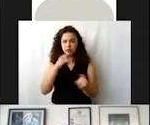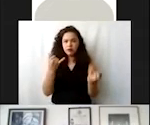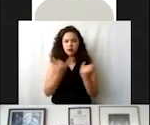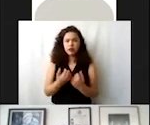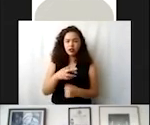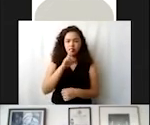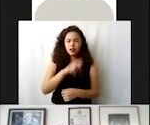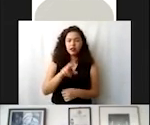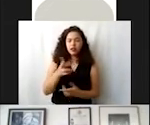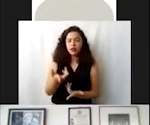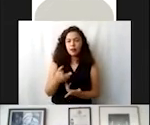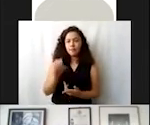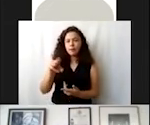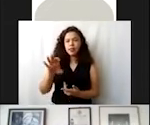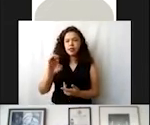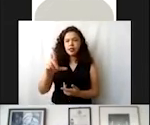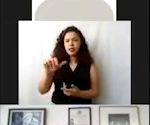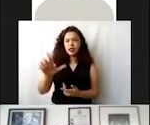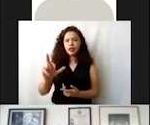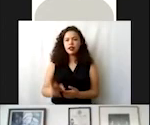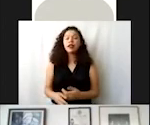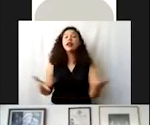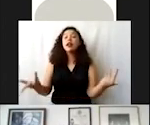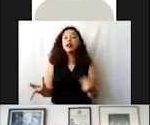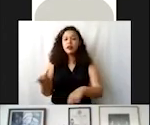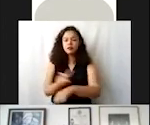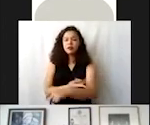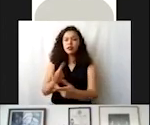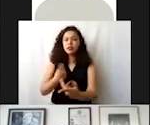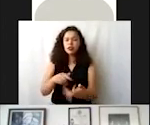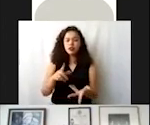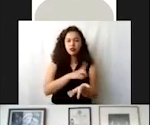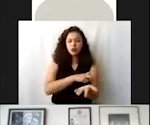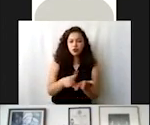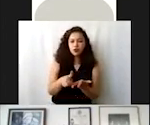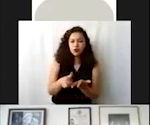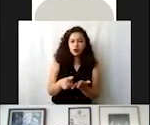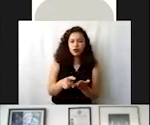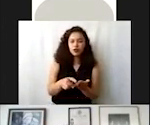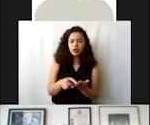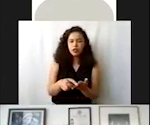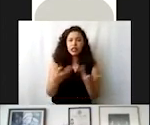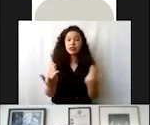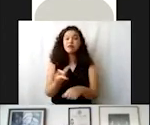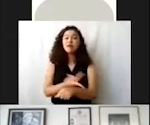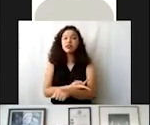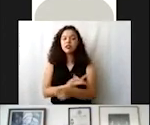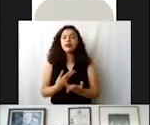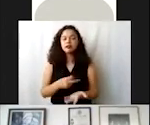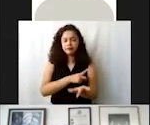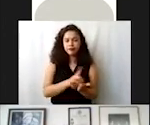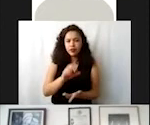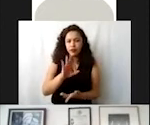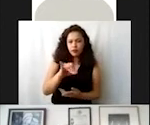Bueno, ¿qué pasa con nuestro domicilio? Nuestro domicilio fiscal es una